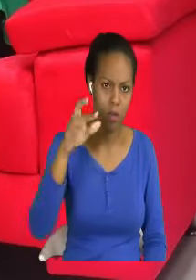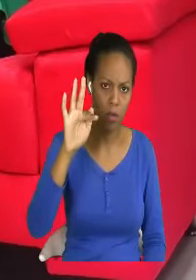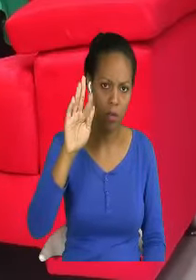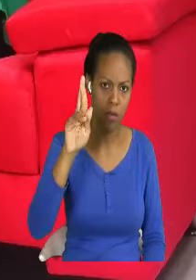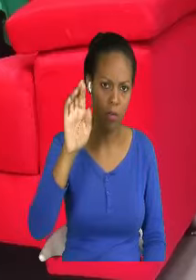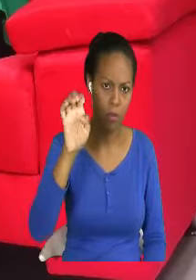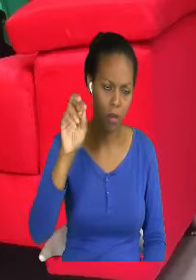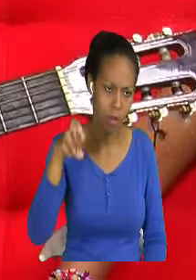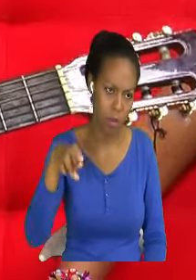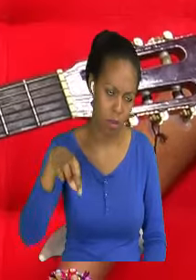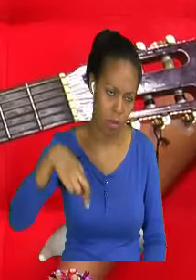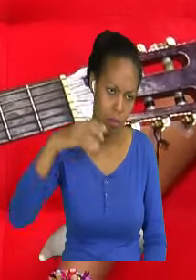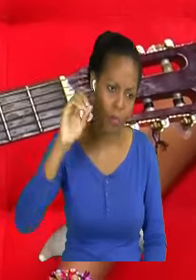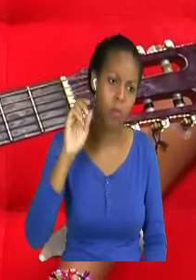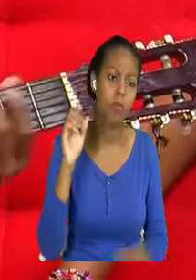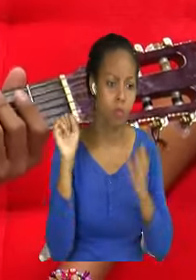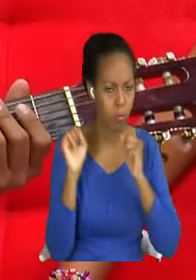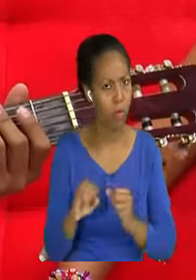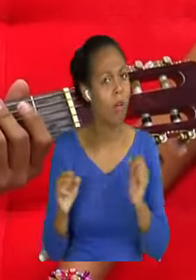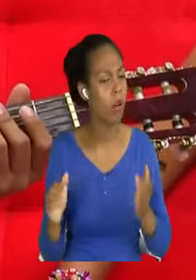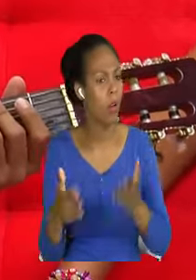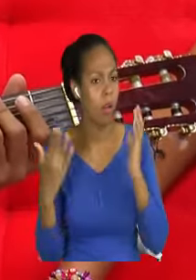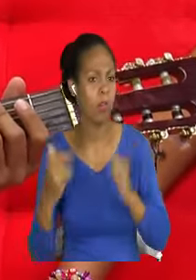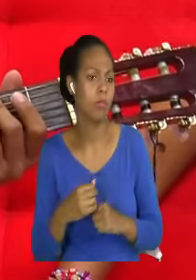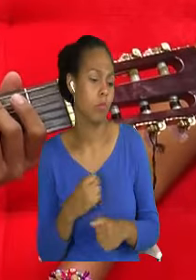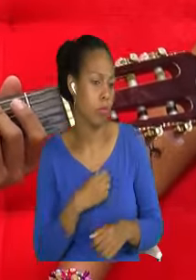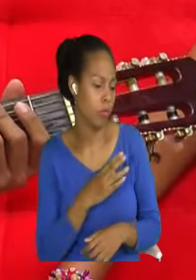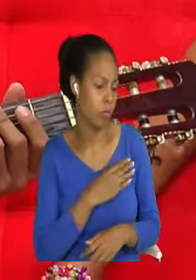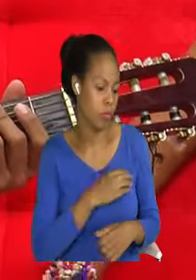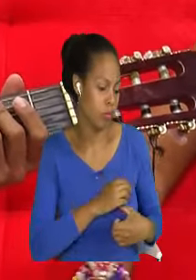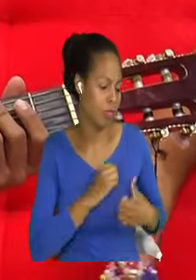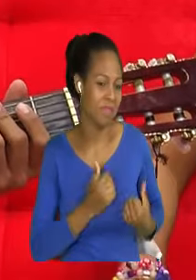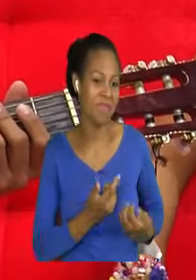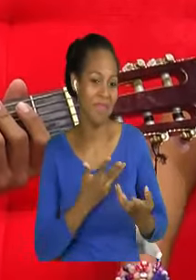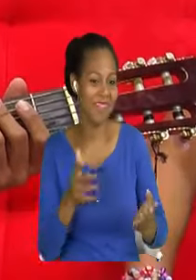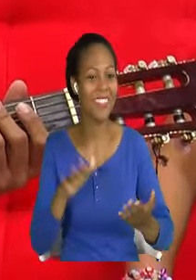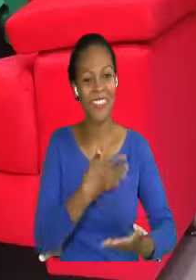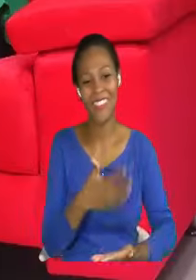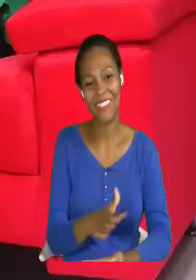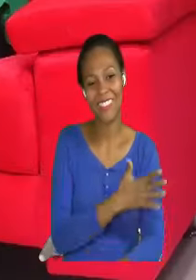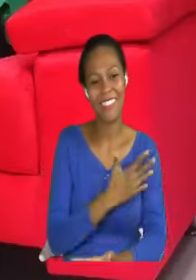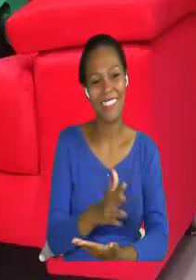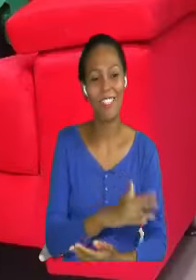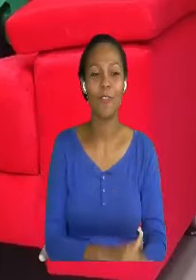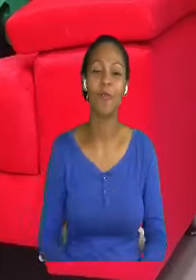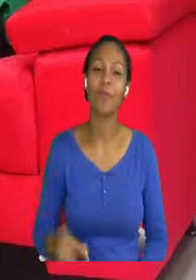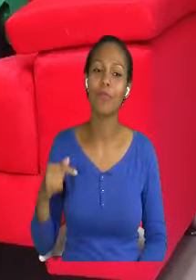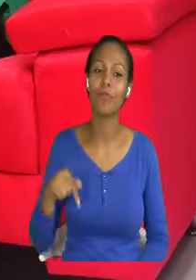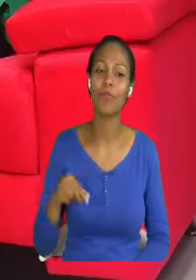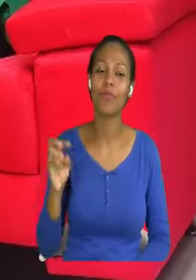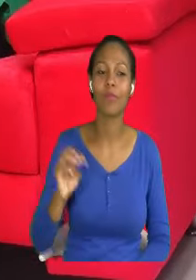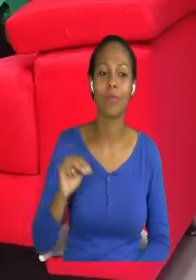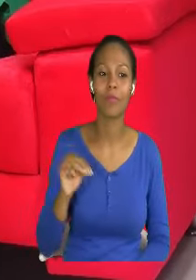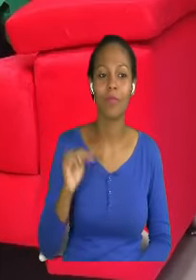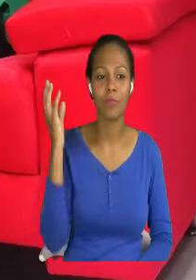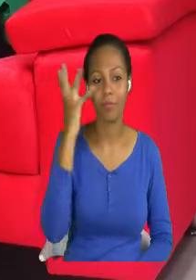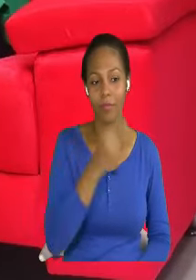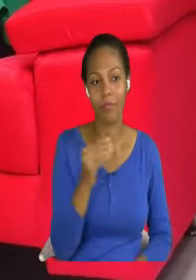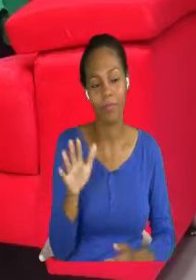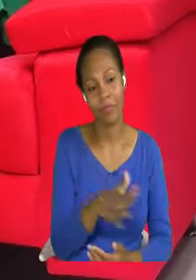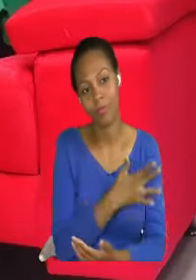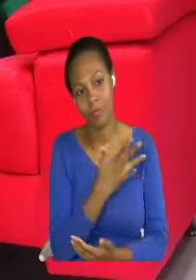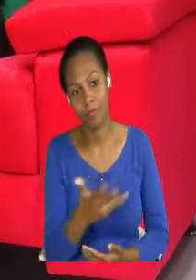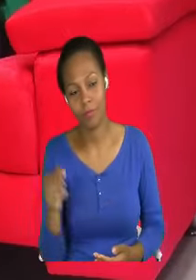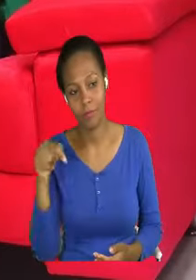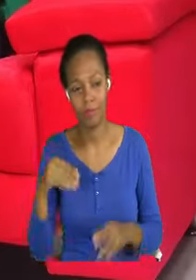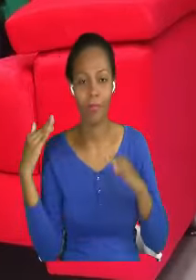Bueno, es entregarles todo el corazón con esta música que estamos haciendo. Bueno, y hoy es martes y un poquito de música aquí en casa